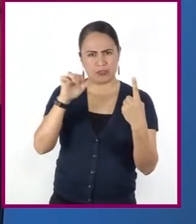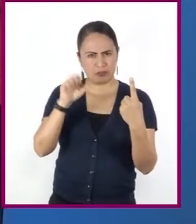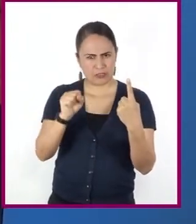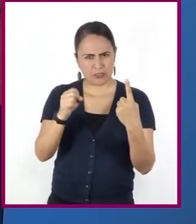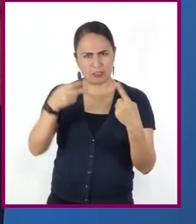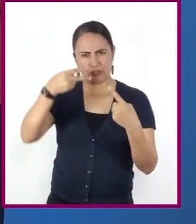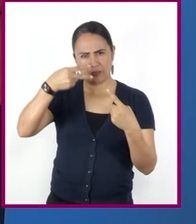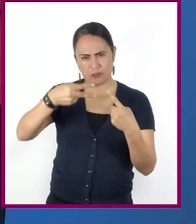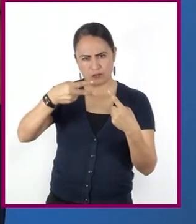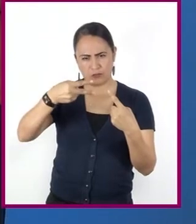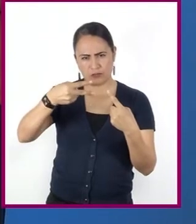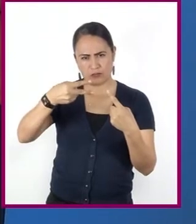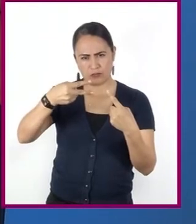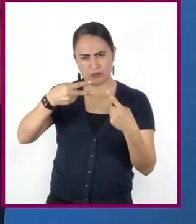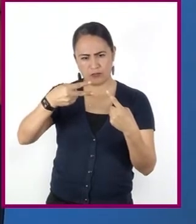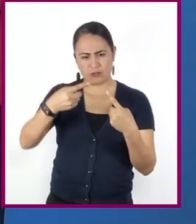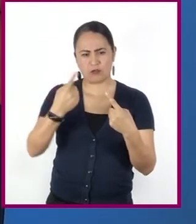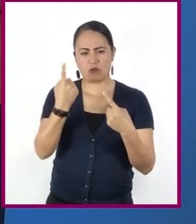igual a